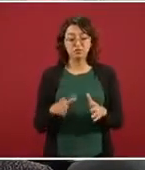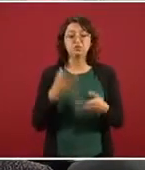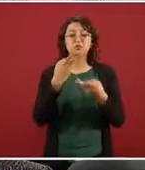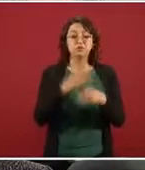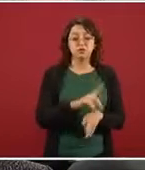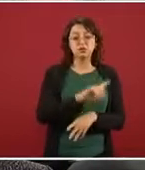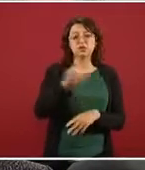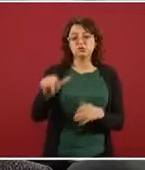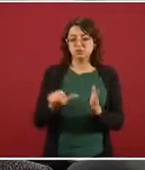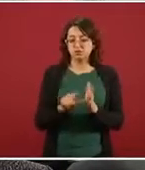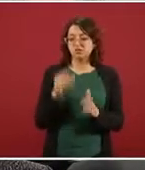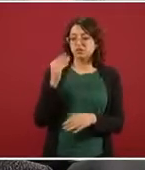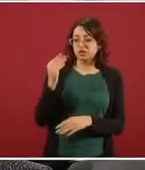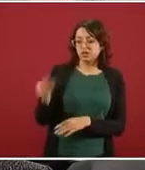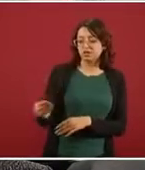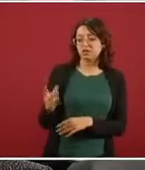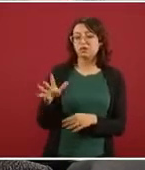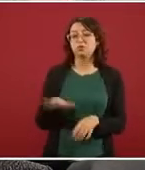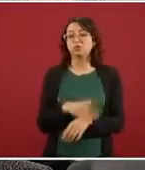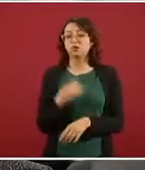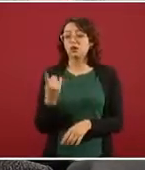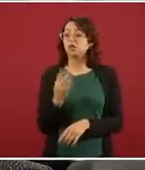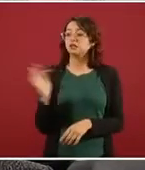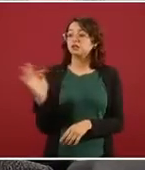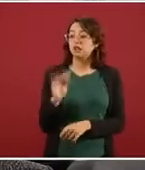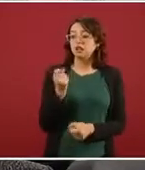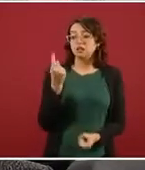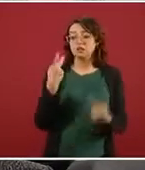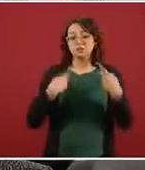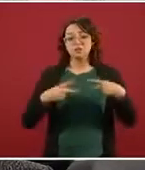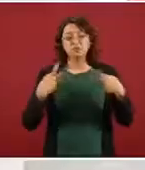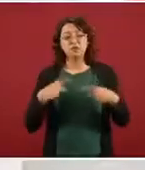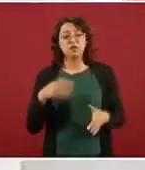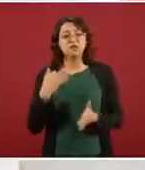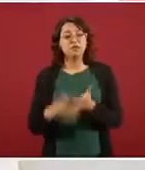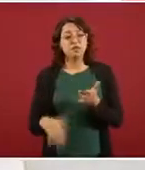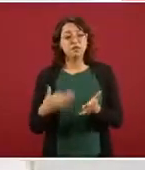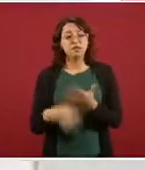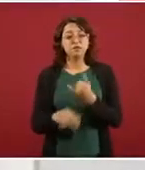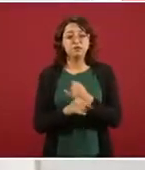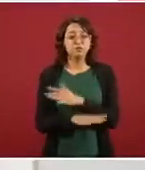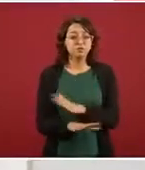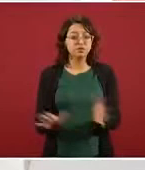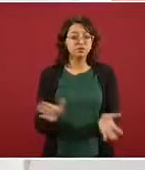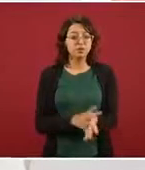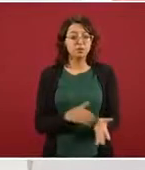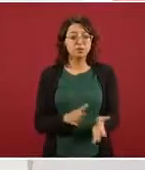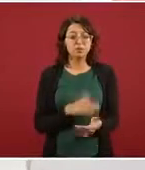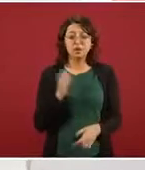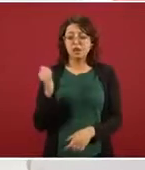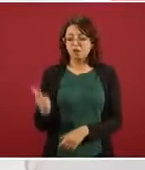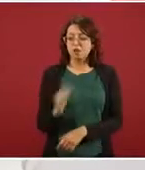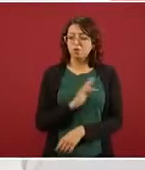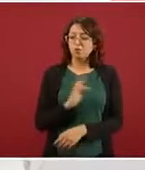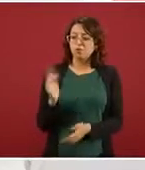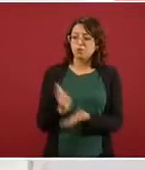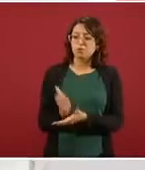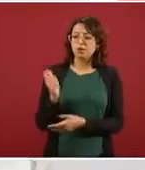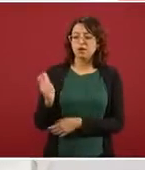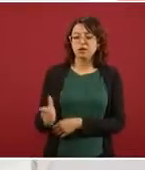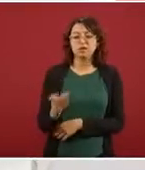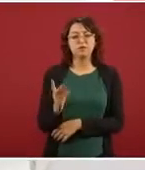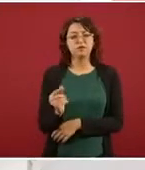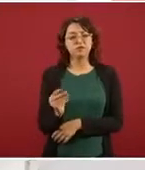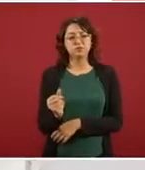tarjetas, para que quien no tenga la calidad de datos necesaria para la apertura de una cuenta, cobren el operativo. Y estamos en